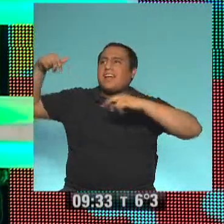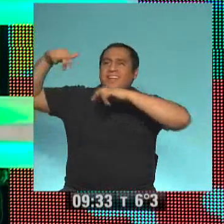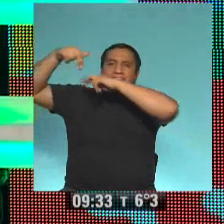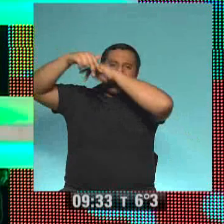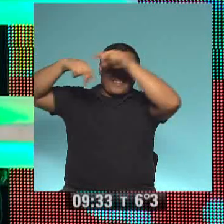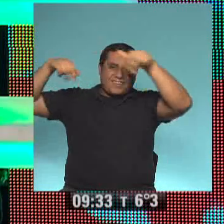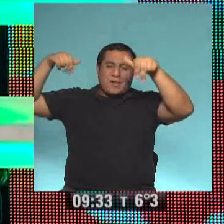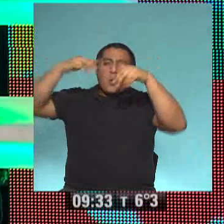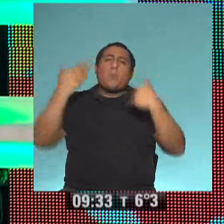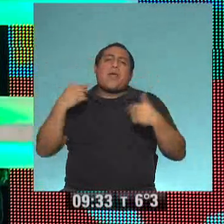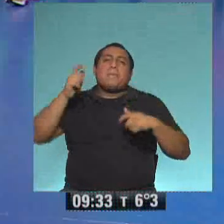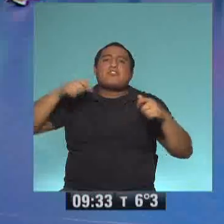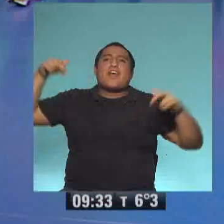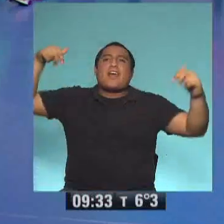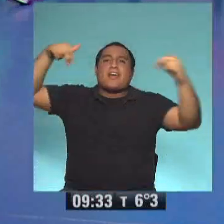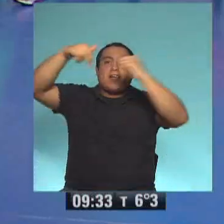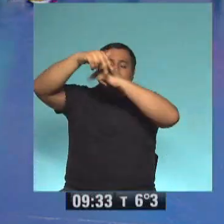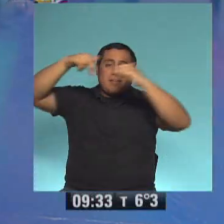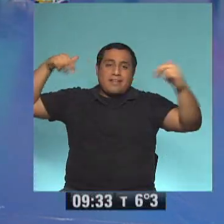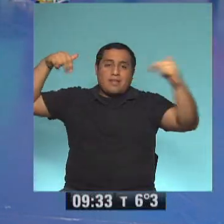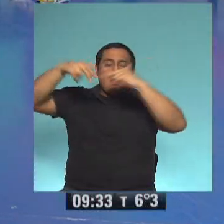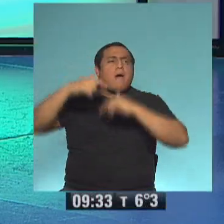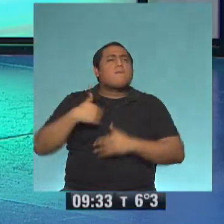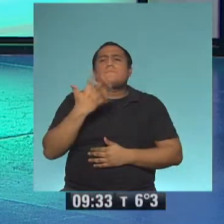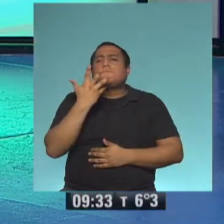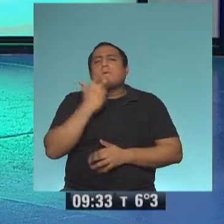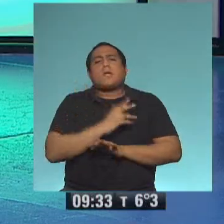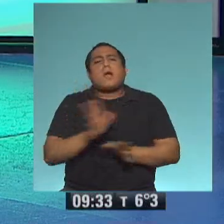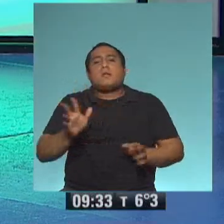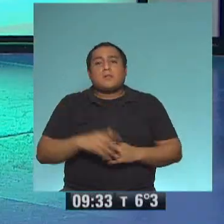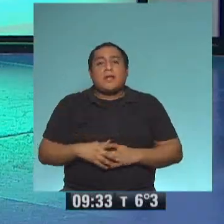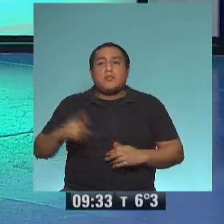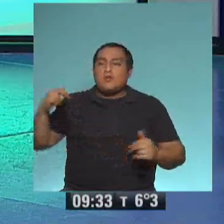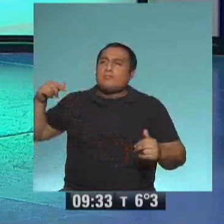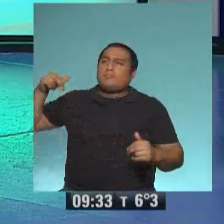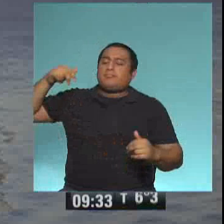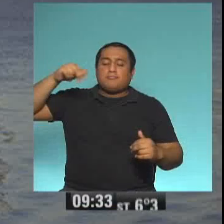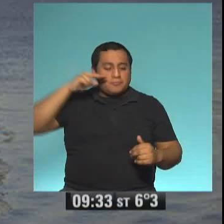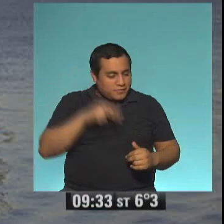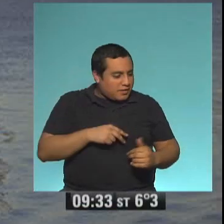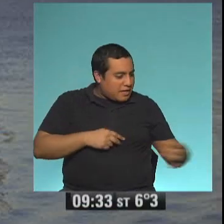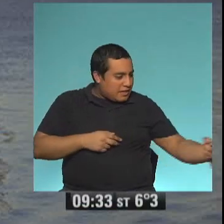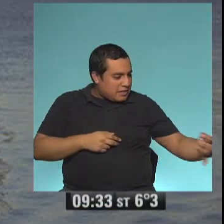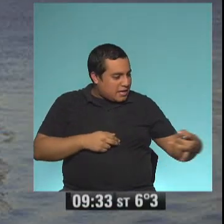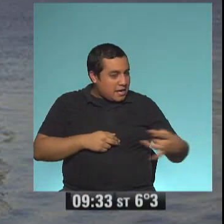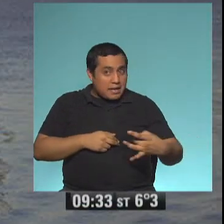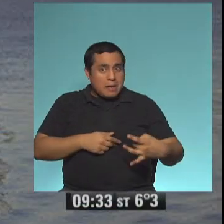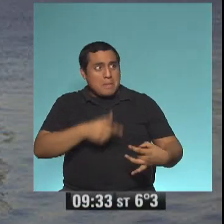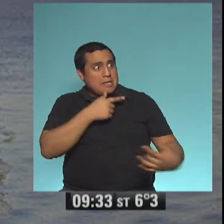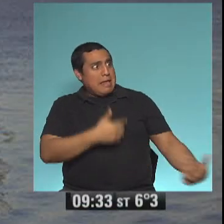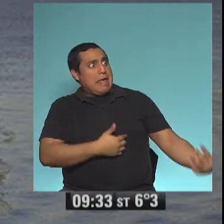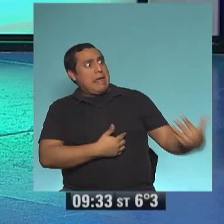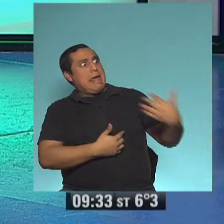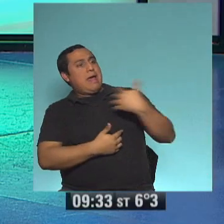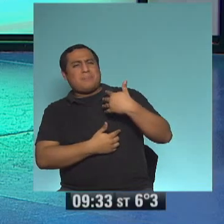los peatones, las personas las que pasamos por ahí. Ay, a mí me encantan esos. Me encanta ver que está viniendo el tren porque te da la sensación que te viene encima el